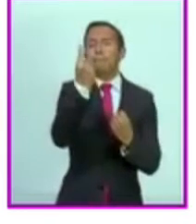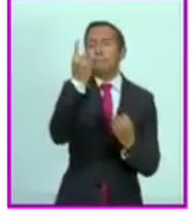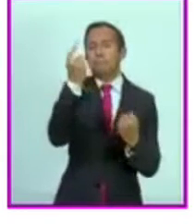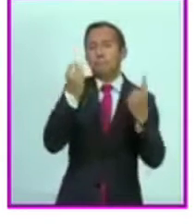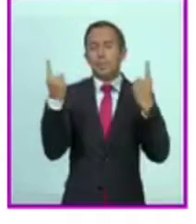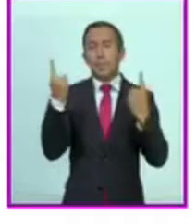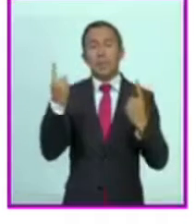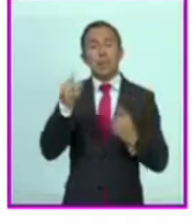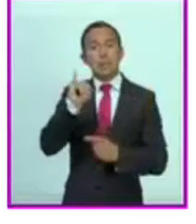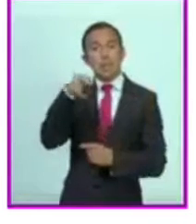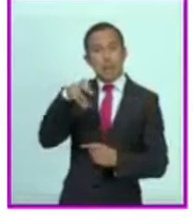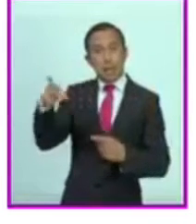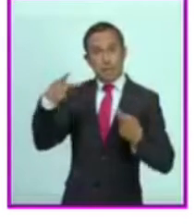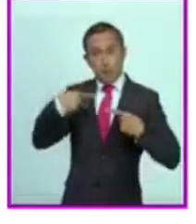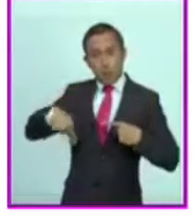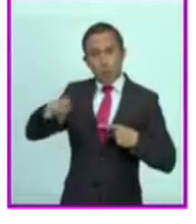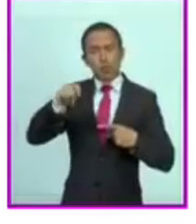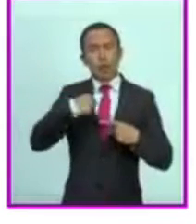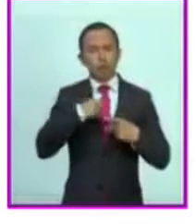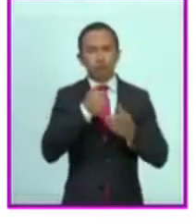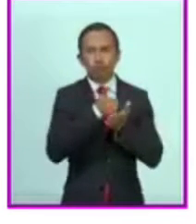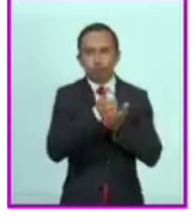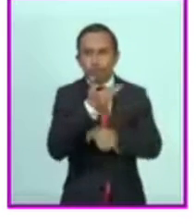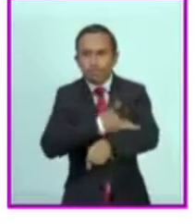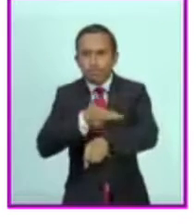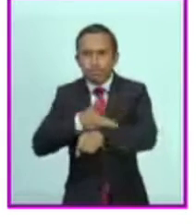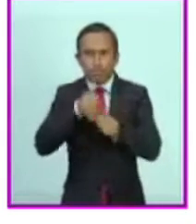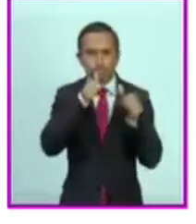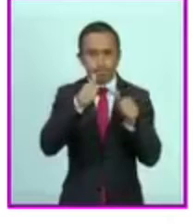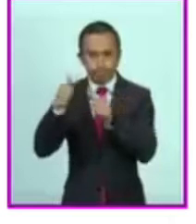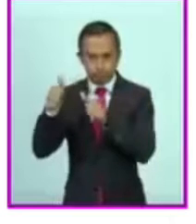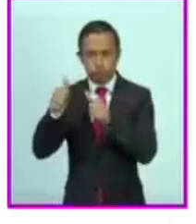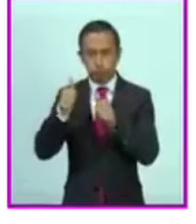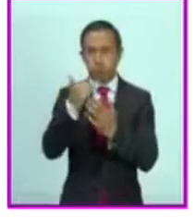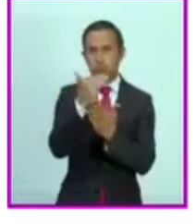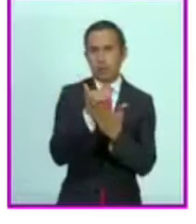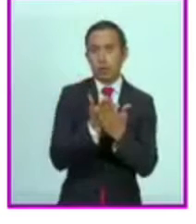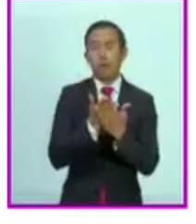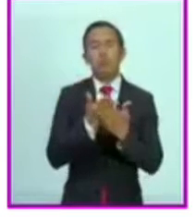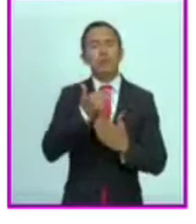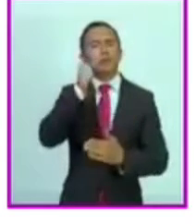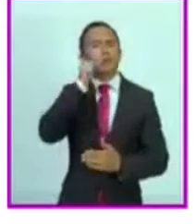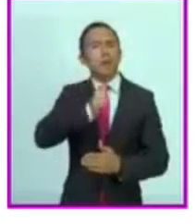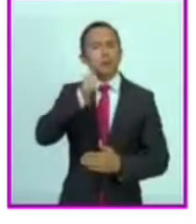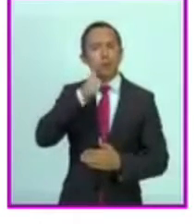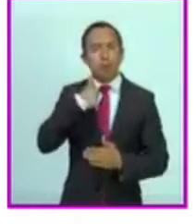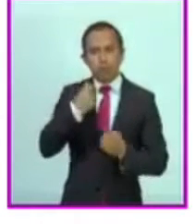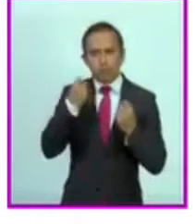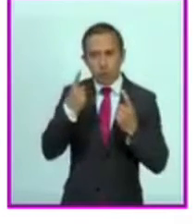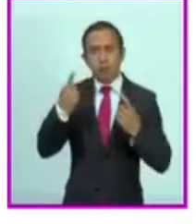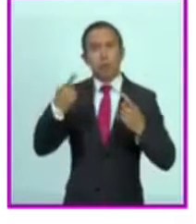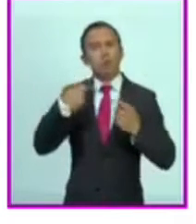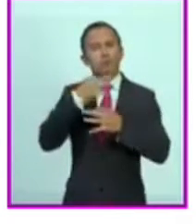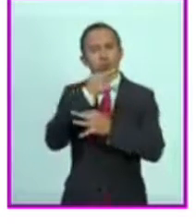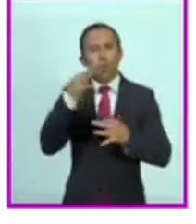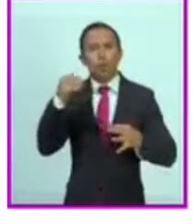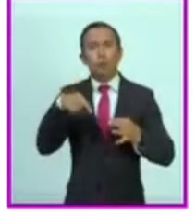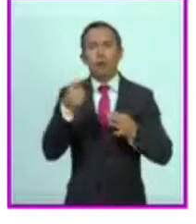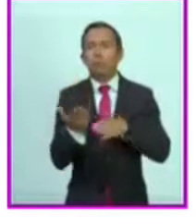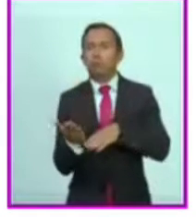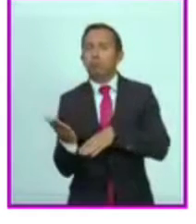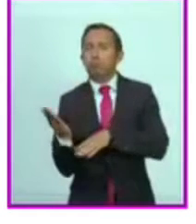oportunamente en todos los casos hemos dado cuenta a la ciudadanía de la evolución de los acontecimientos de manera